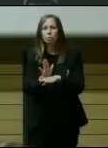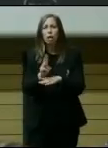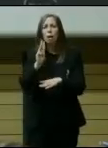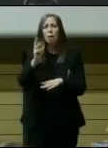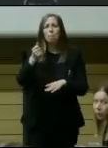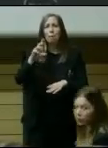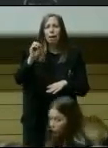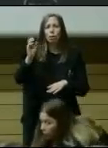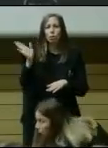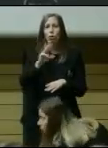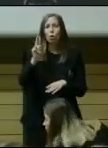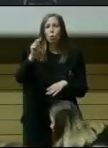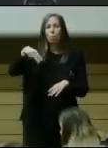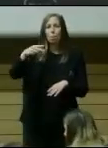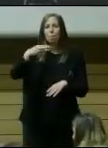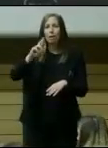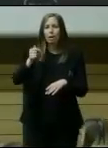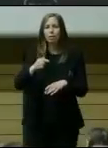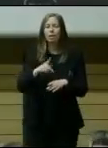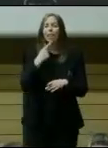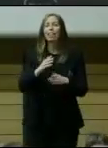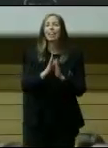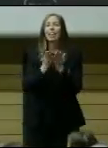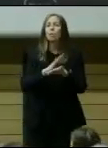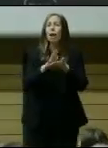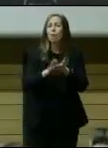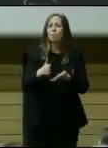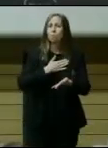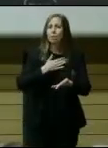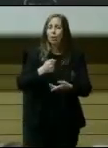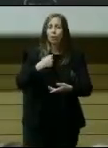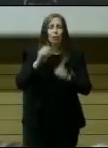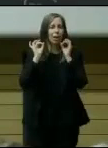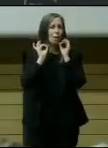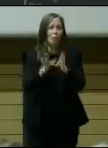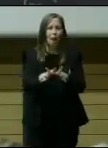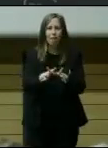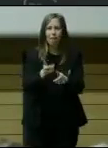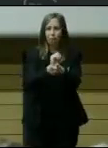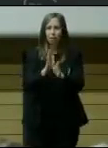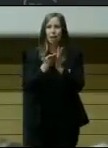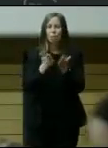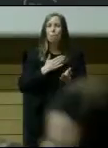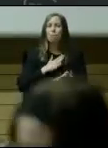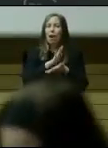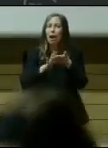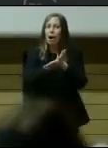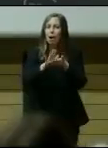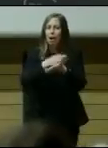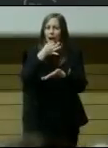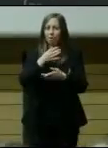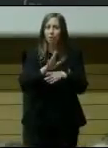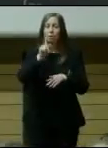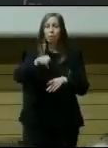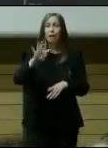quién es Paco Umbral? El que ha venido a hablar de su libro. Pues ese soy yo también, he venido a hablar de mi libro, pero sobre todo